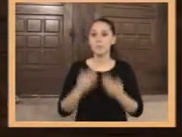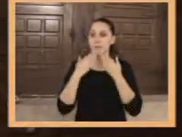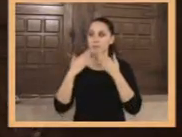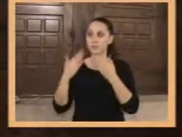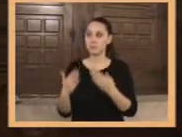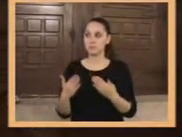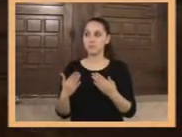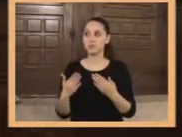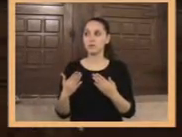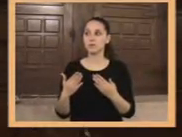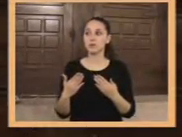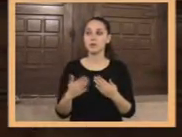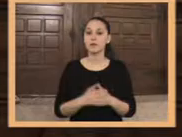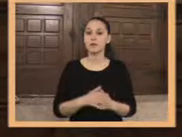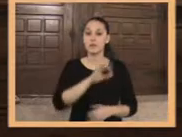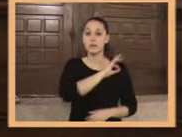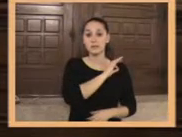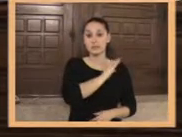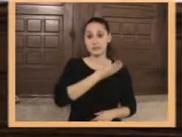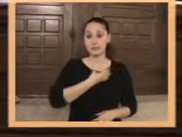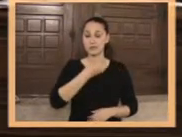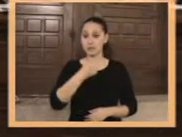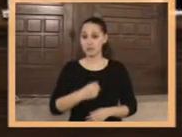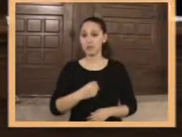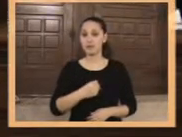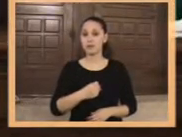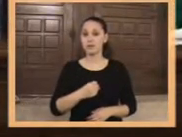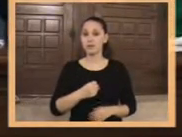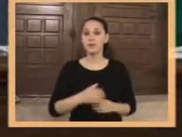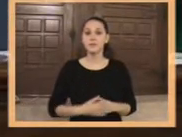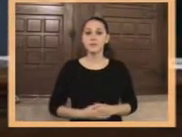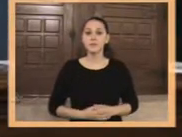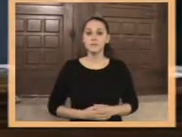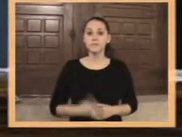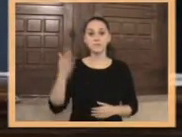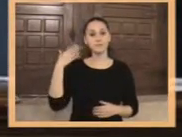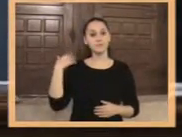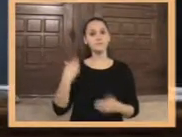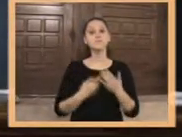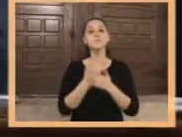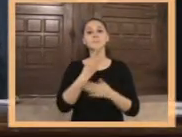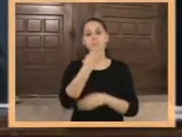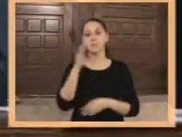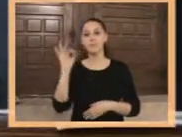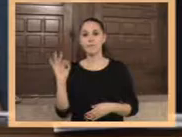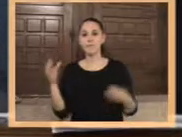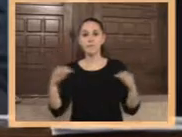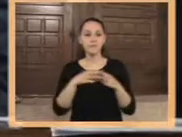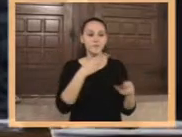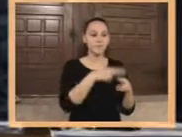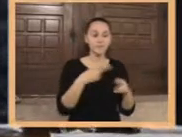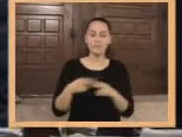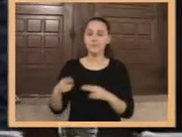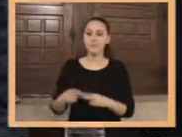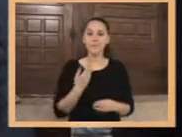gracias. Como ya ha dicho el señor alcalde, se le remitió el pasado día 30 a todos los grupos políticos para debatir